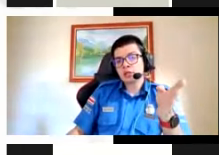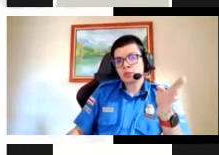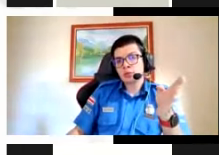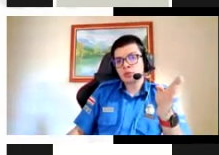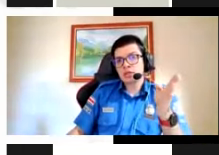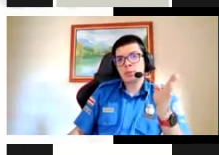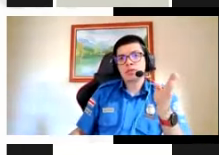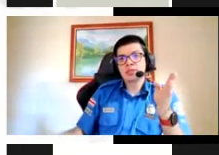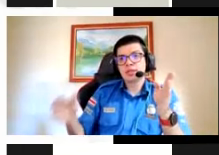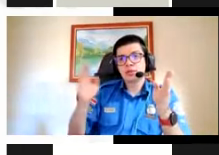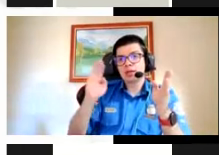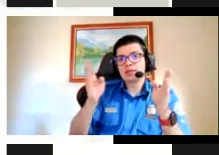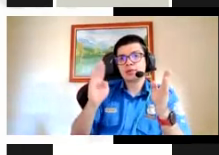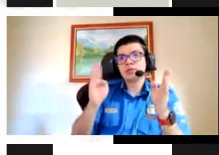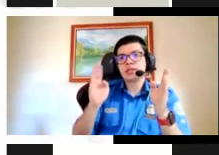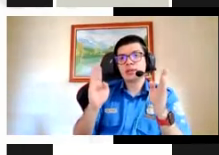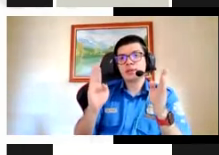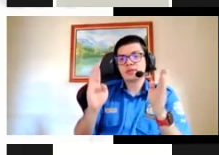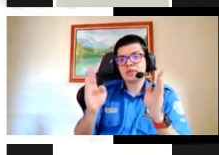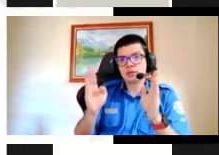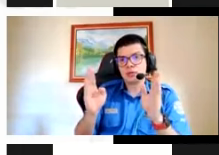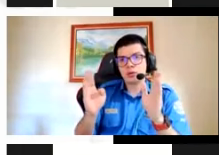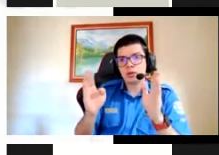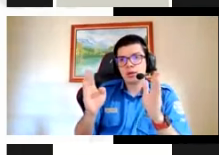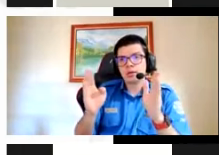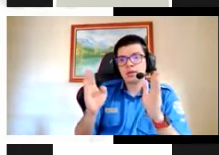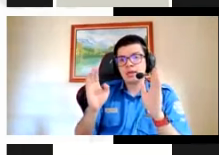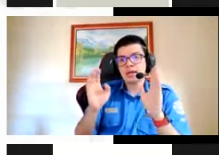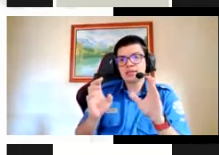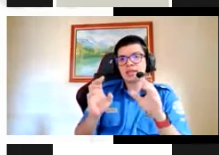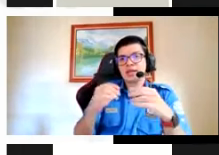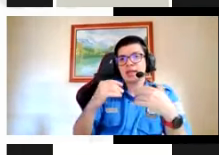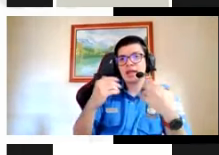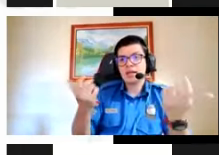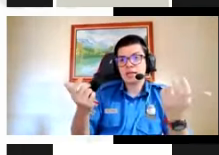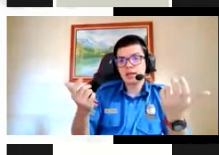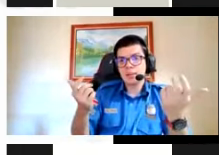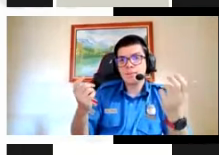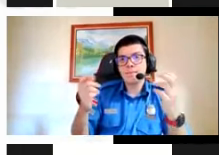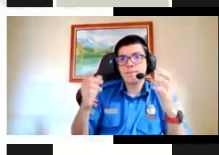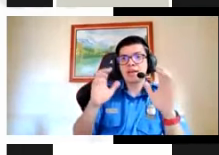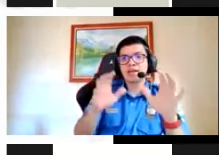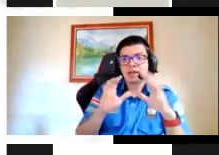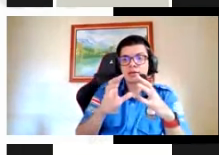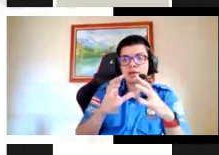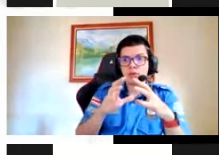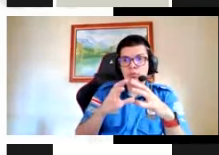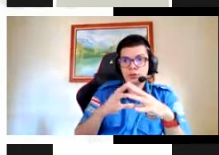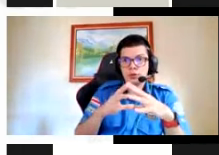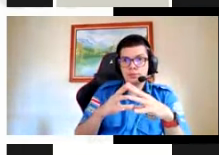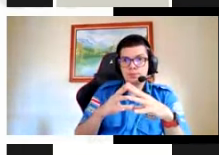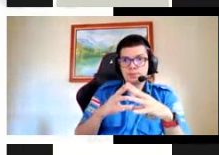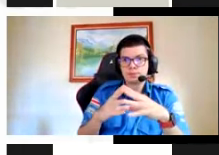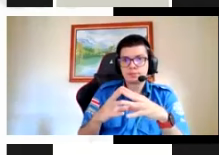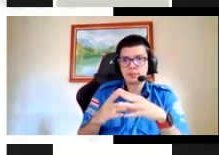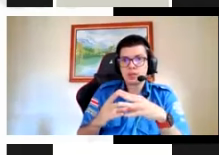un 2.5% hasta un 7% de gas en el aire para generar una